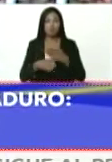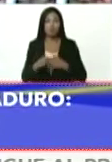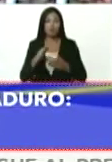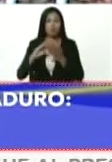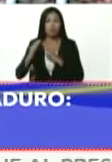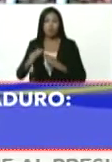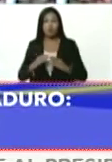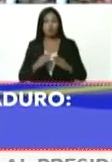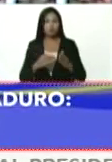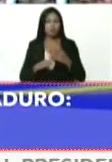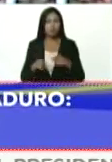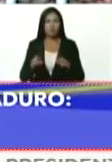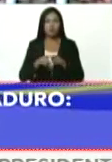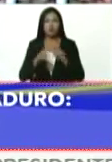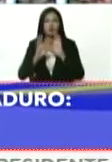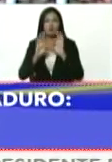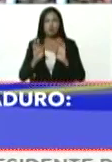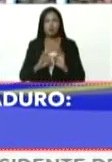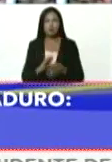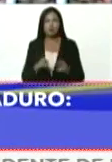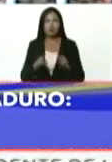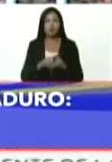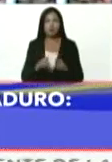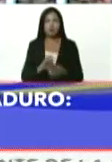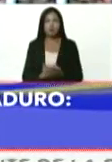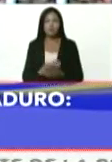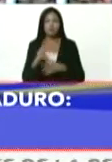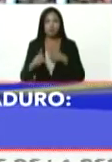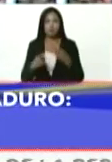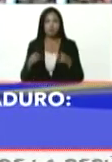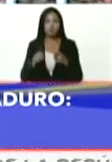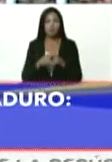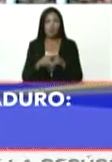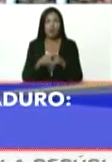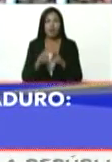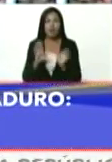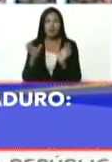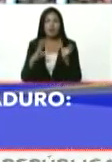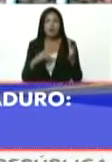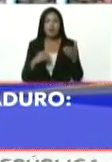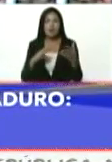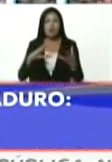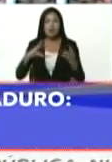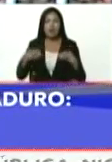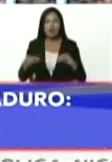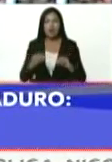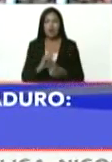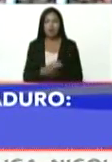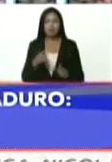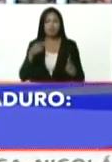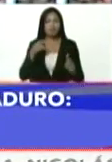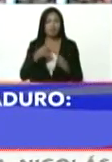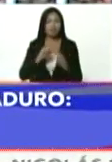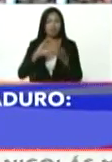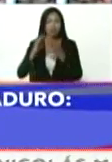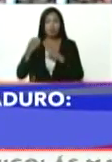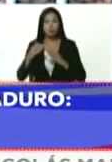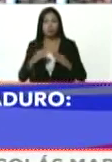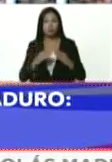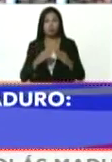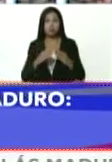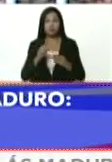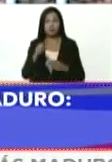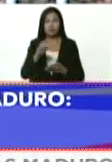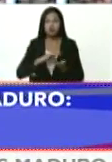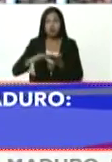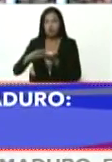comunas los envasan y como productos con la marca CLAC van directo a las comunidades. Eso es